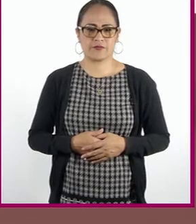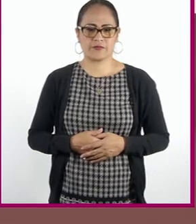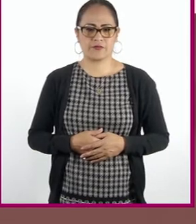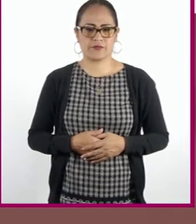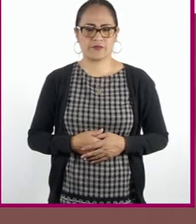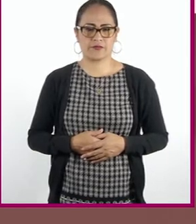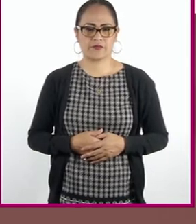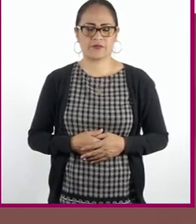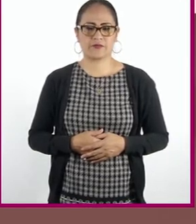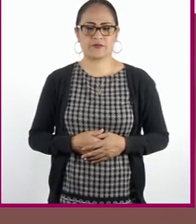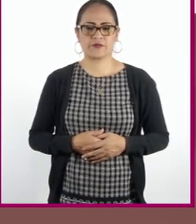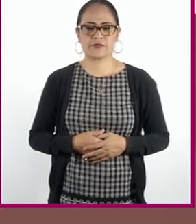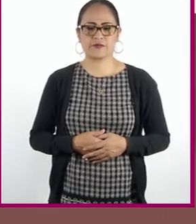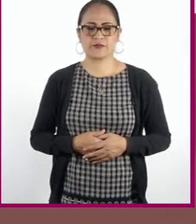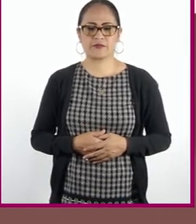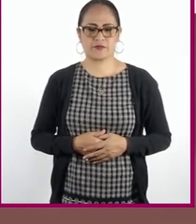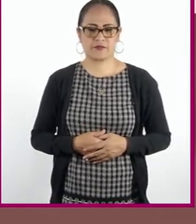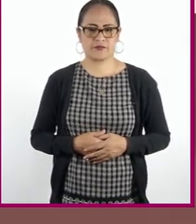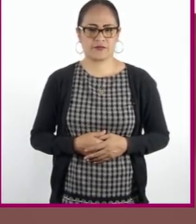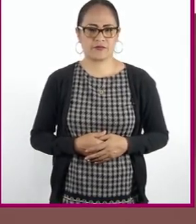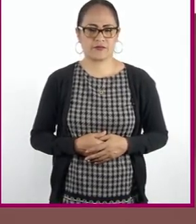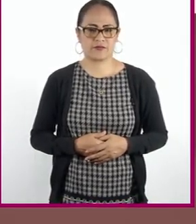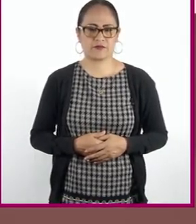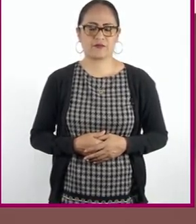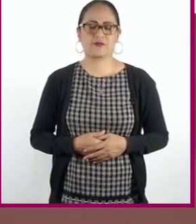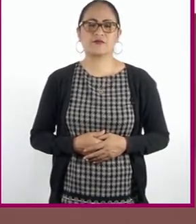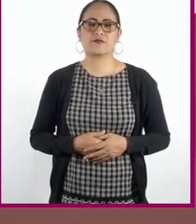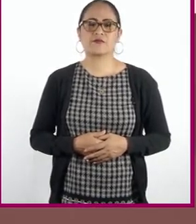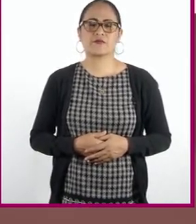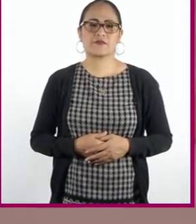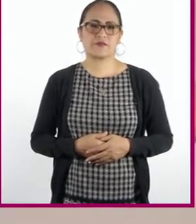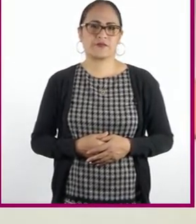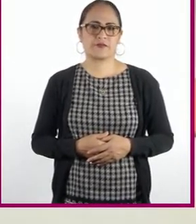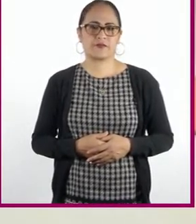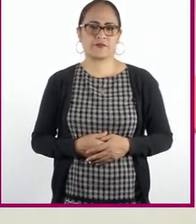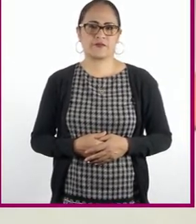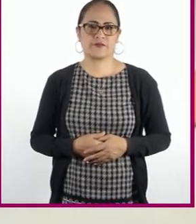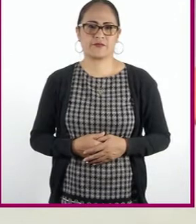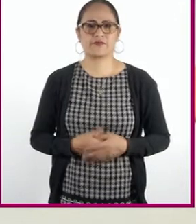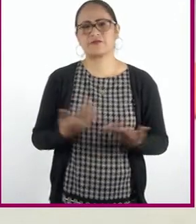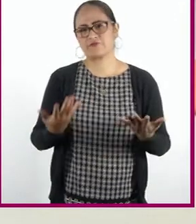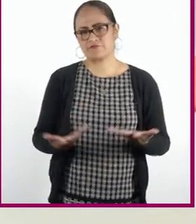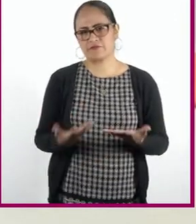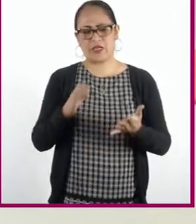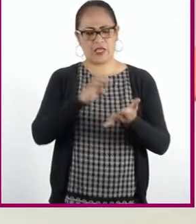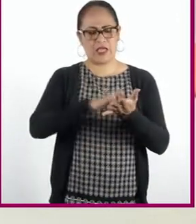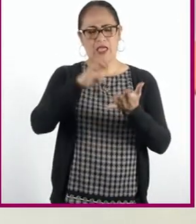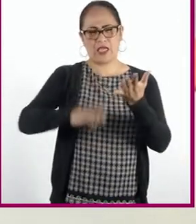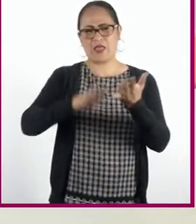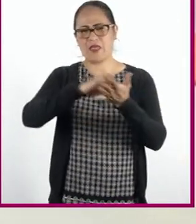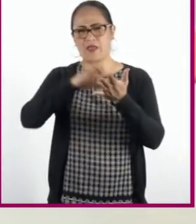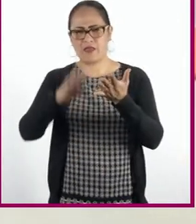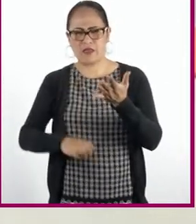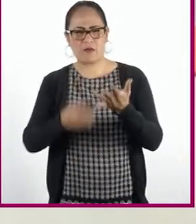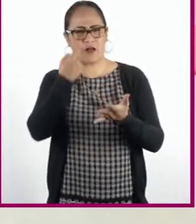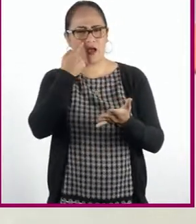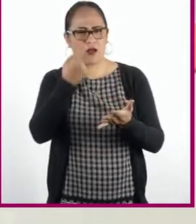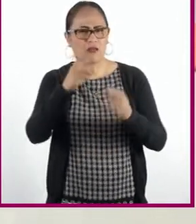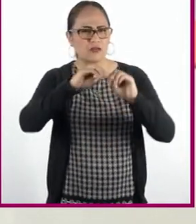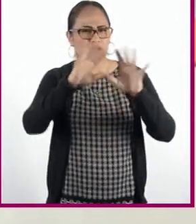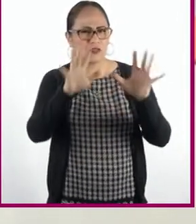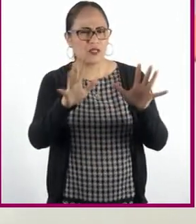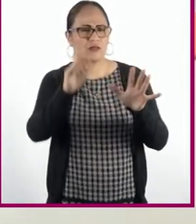de niñas, niños y adolescentes? Gracias. Algunos de los ejemplos más claros se presentan